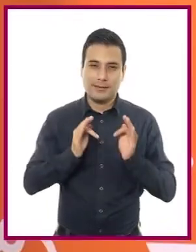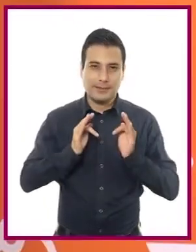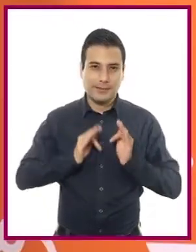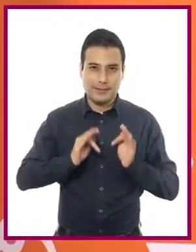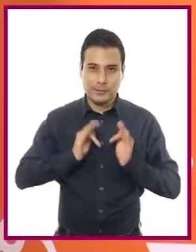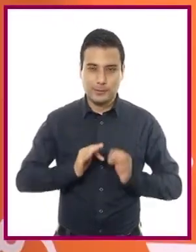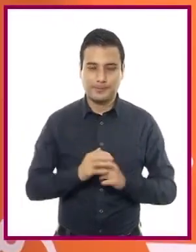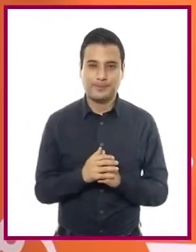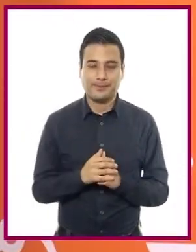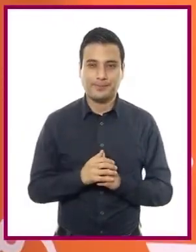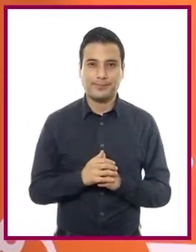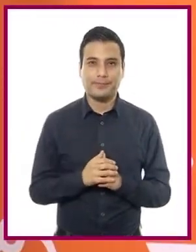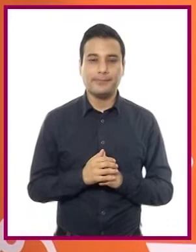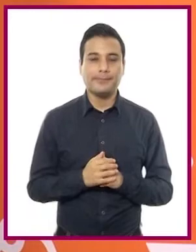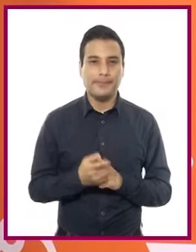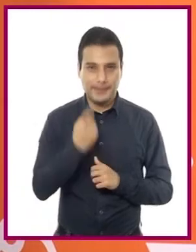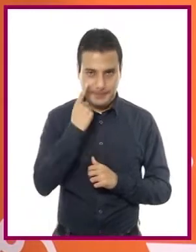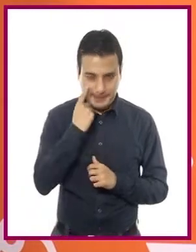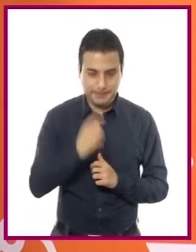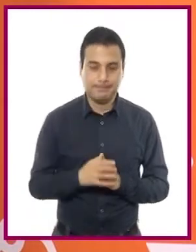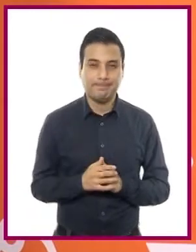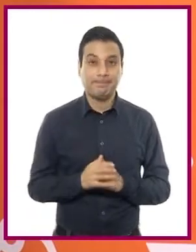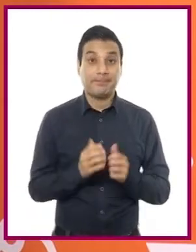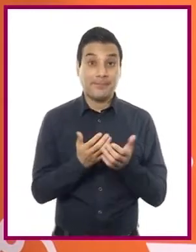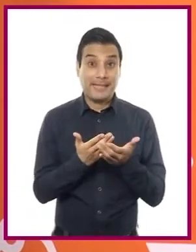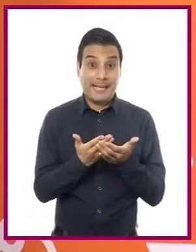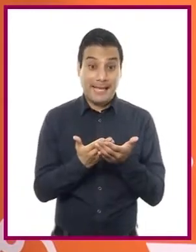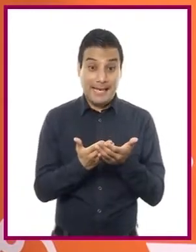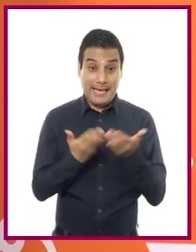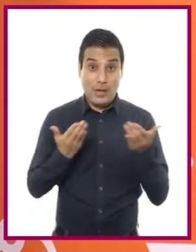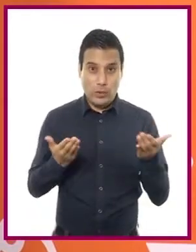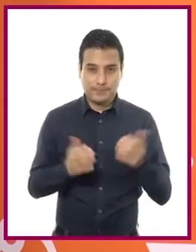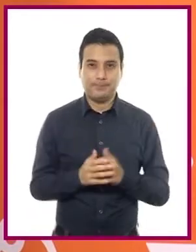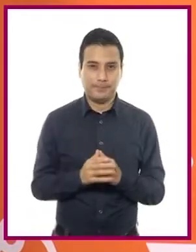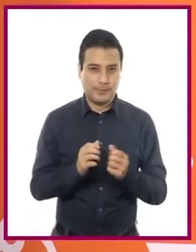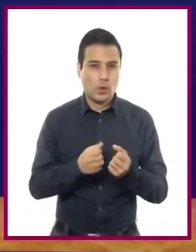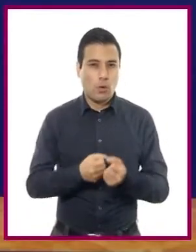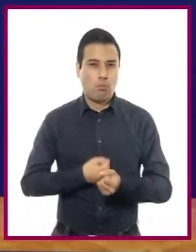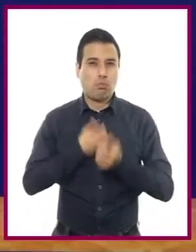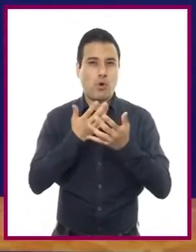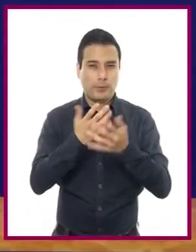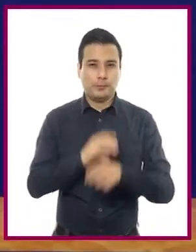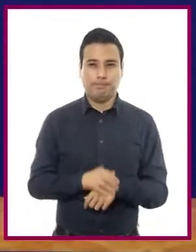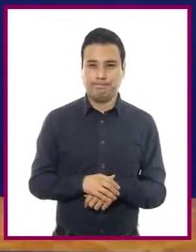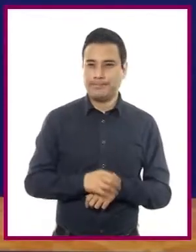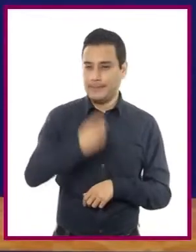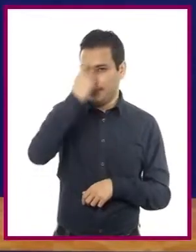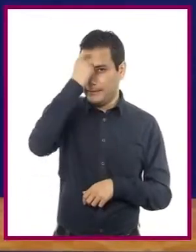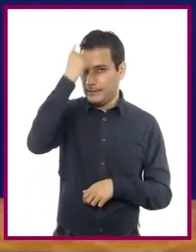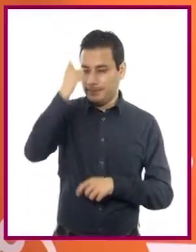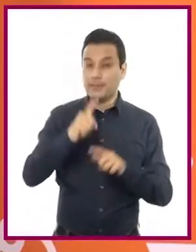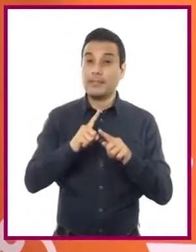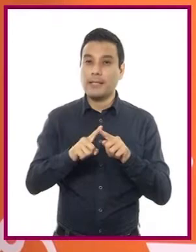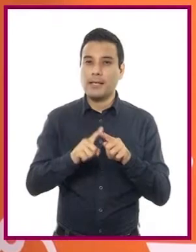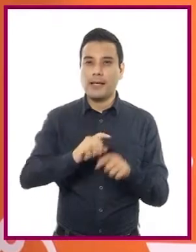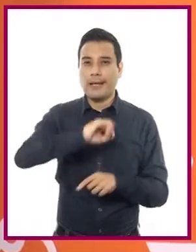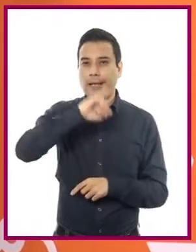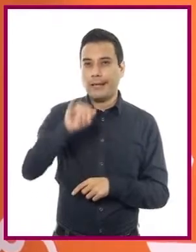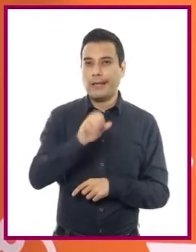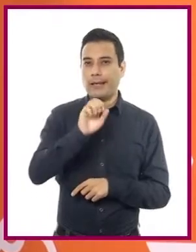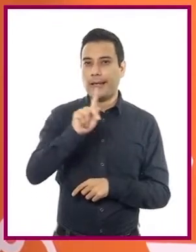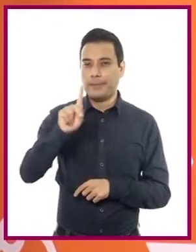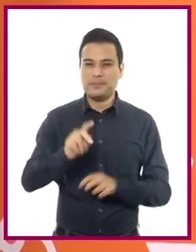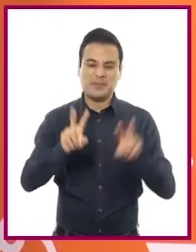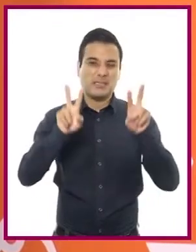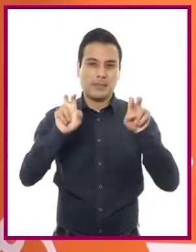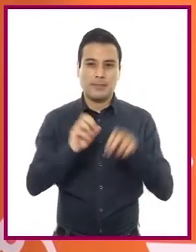Enrique. ¿Qué te parece si ahora escuchamos un poema de José Emilio Pacheco titulado Las